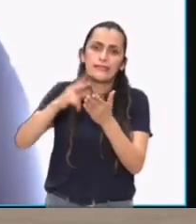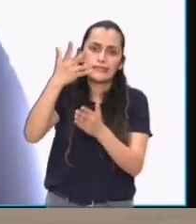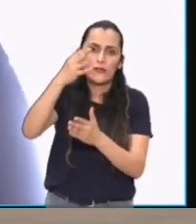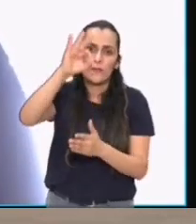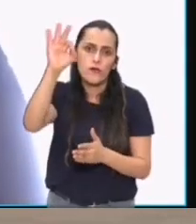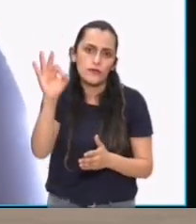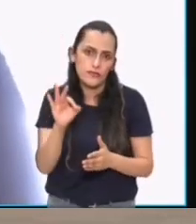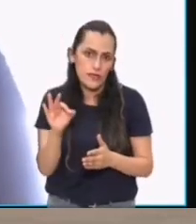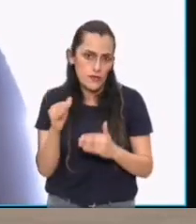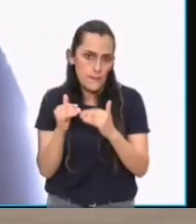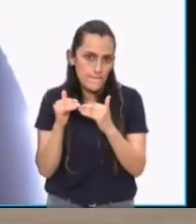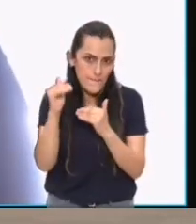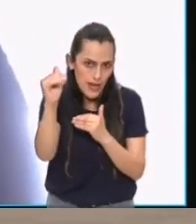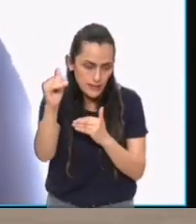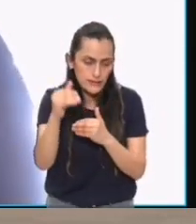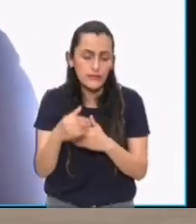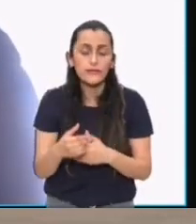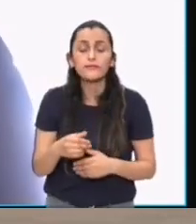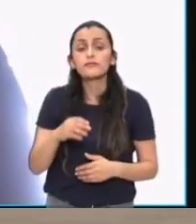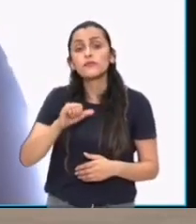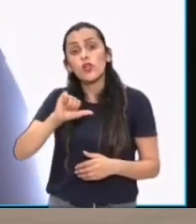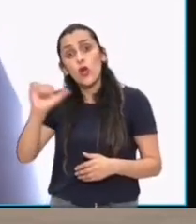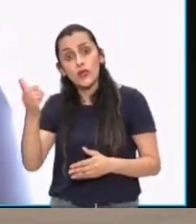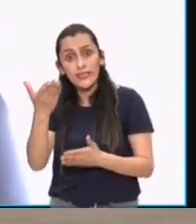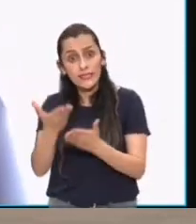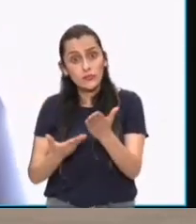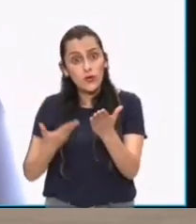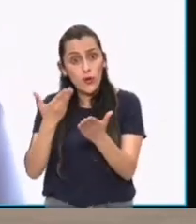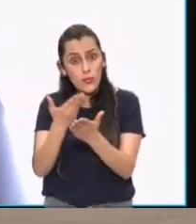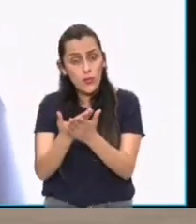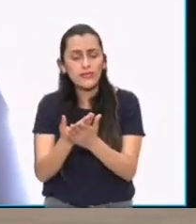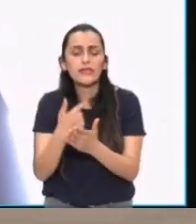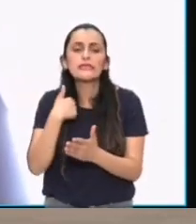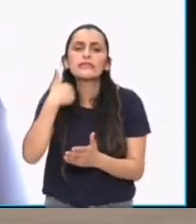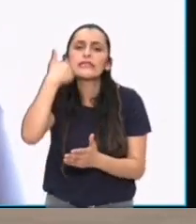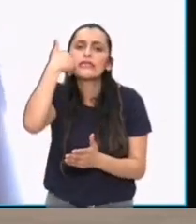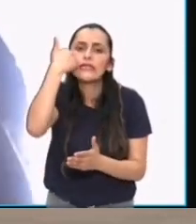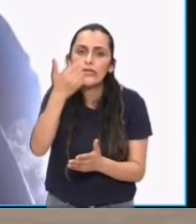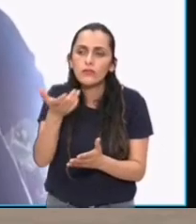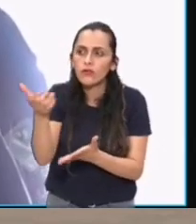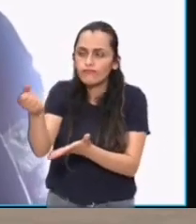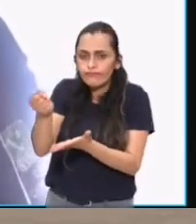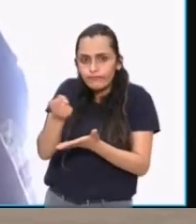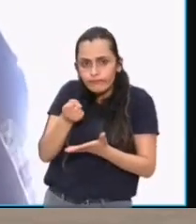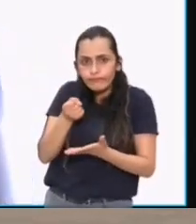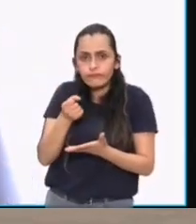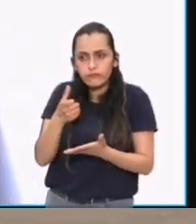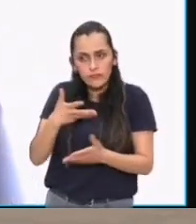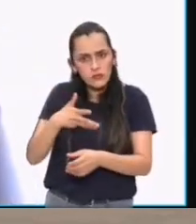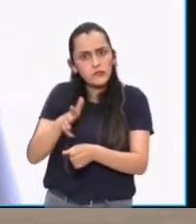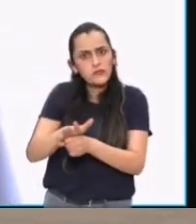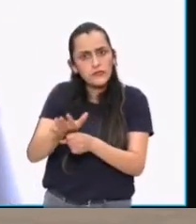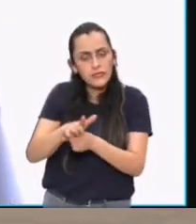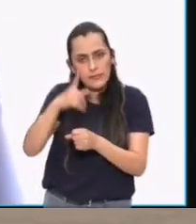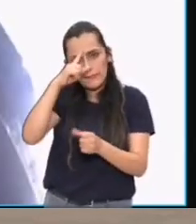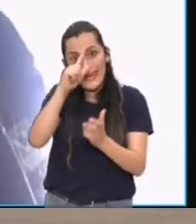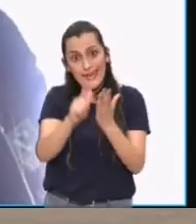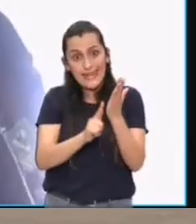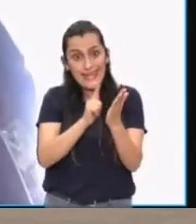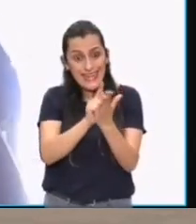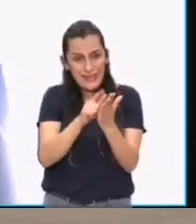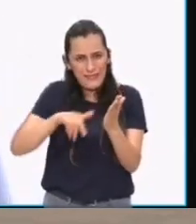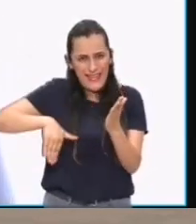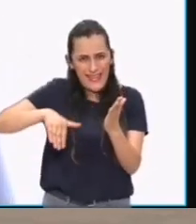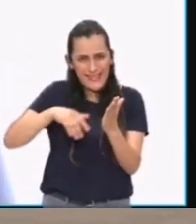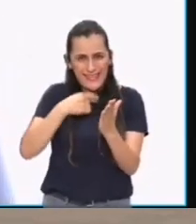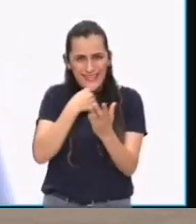las otras propuestas que nosotros tenemos, es tener el recurso suficiente para que esta ley pueda seguir funcionando, prevención del cáncer de